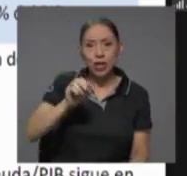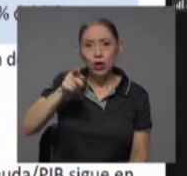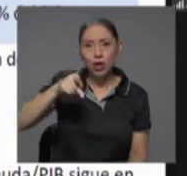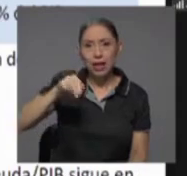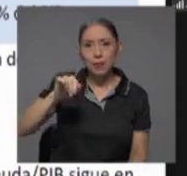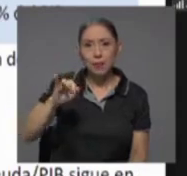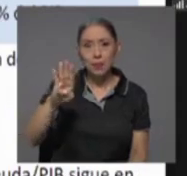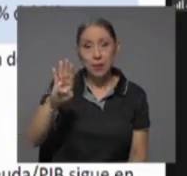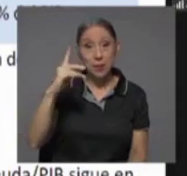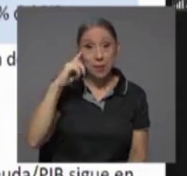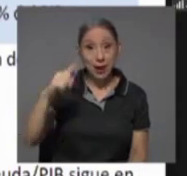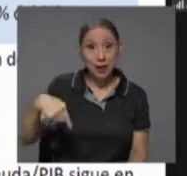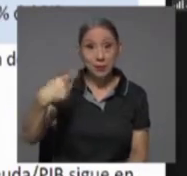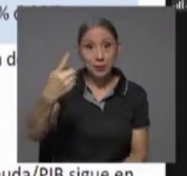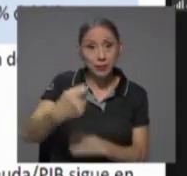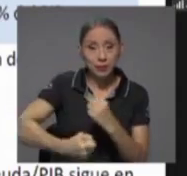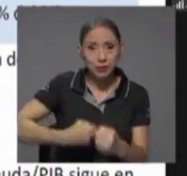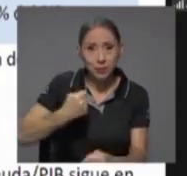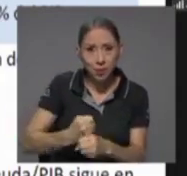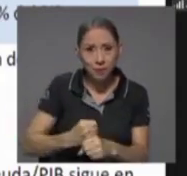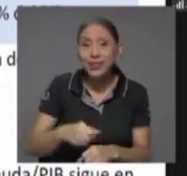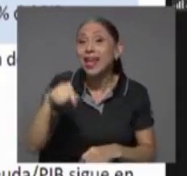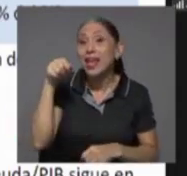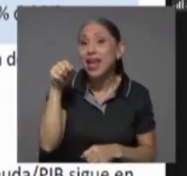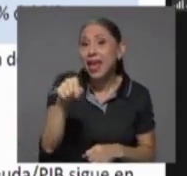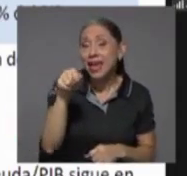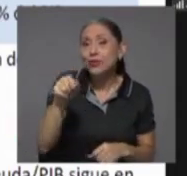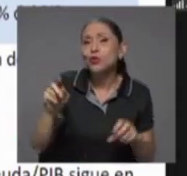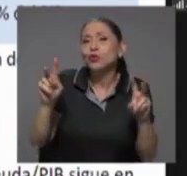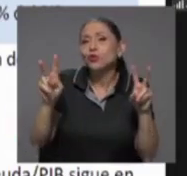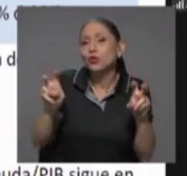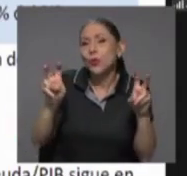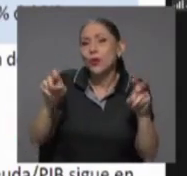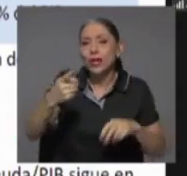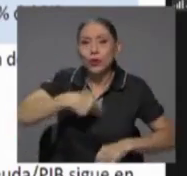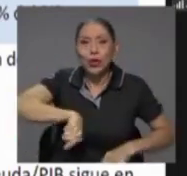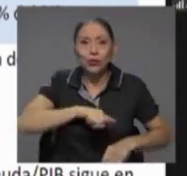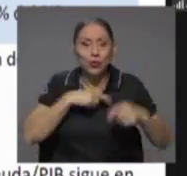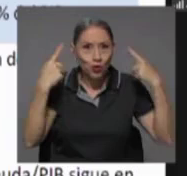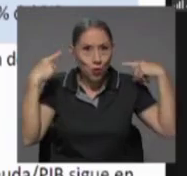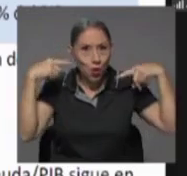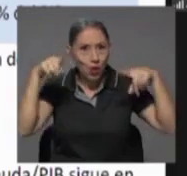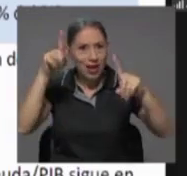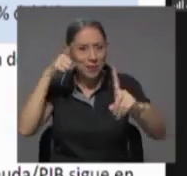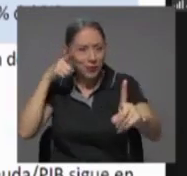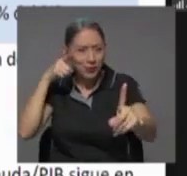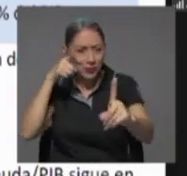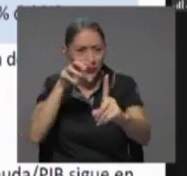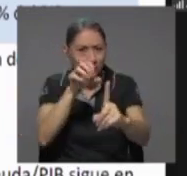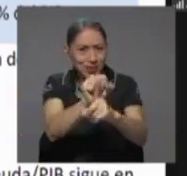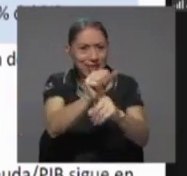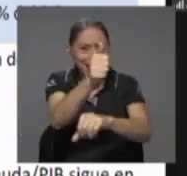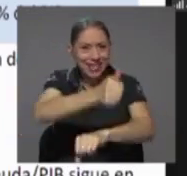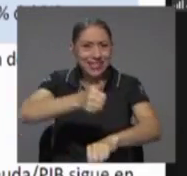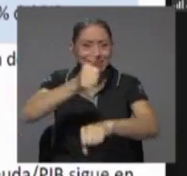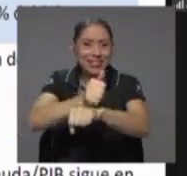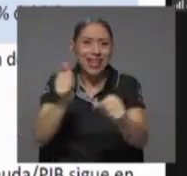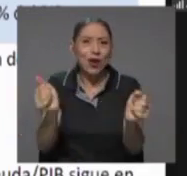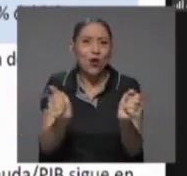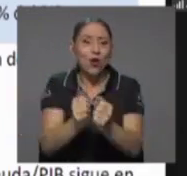ejercicio 2022. Eso suponiendo que logremos alcanzar la meta, digamos, establecida con el Fondo Monetario de alrededor